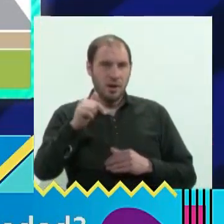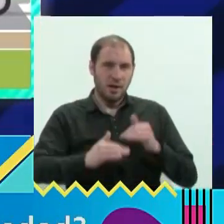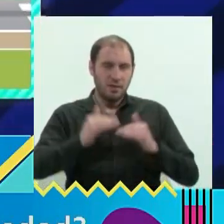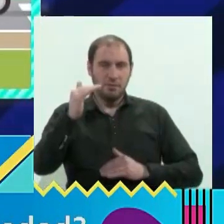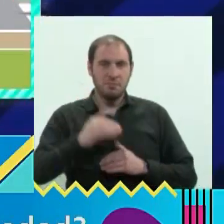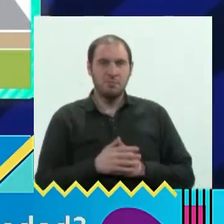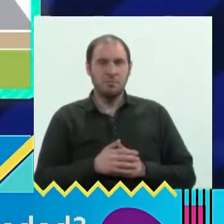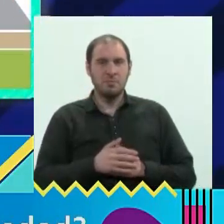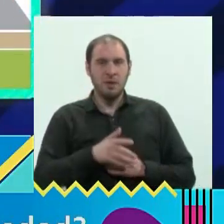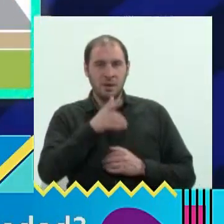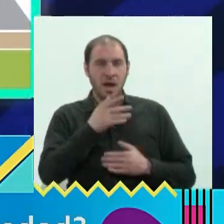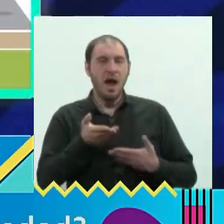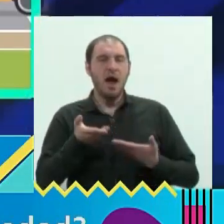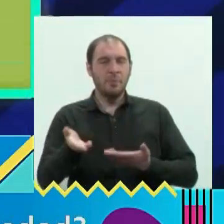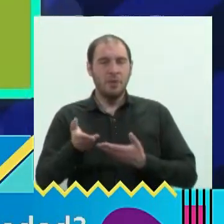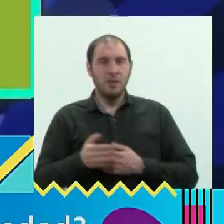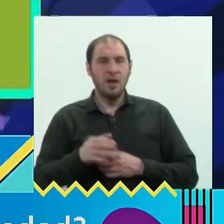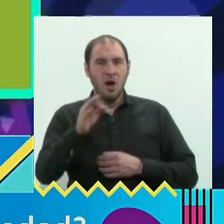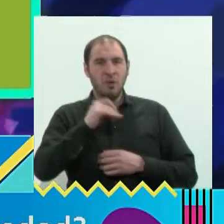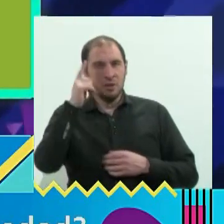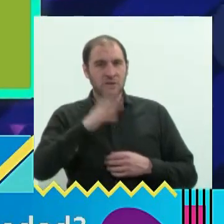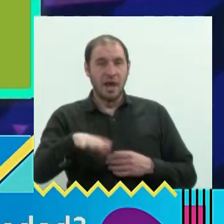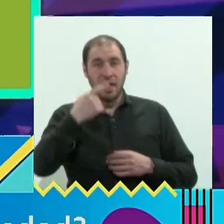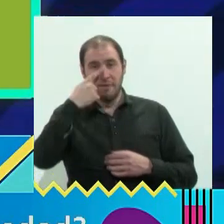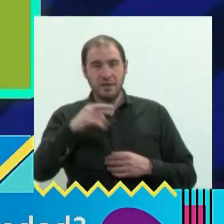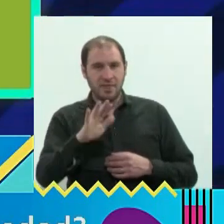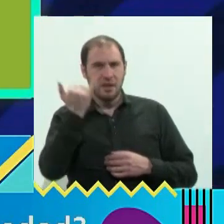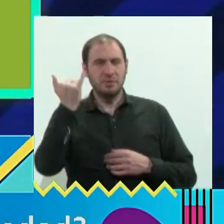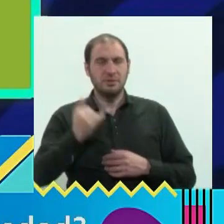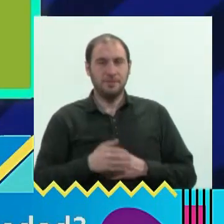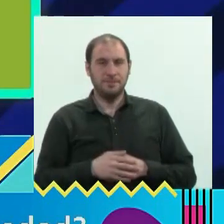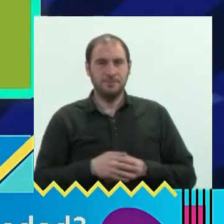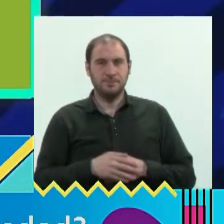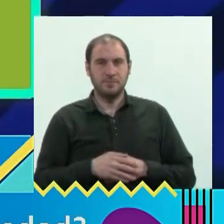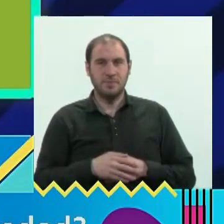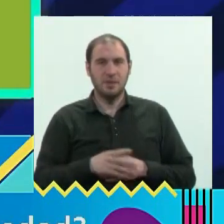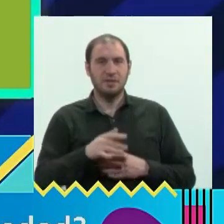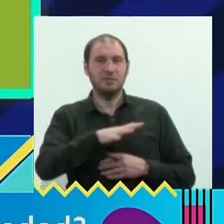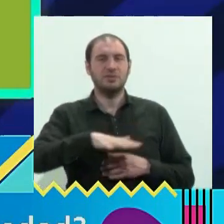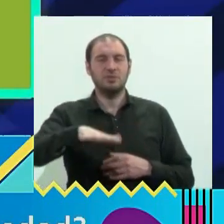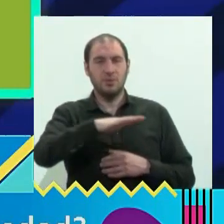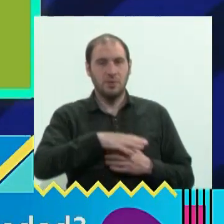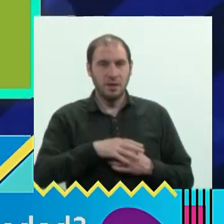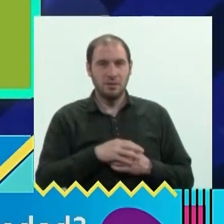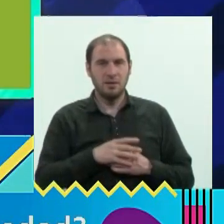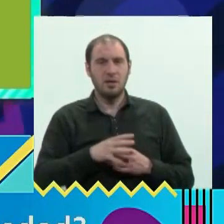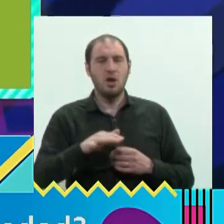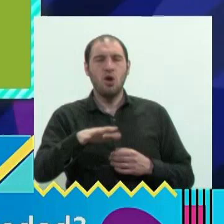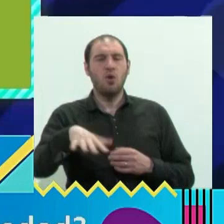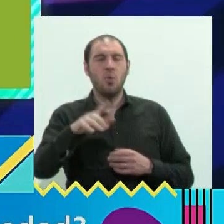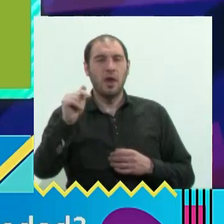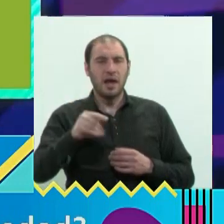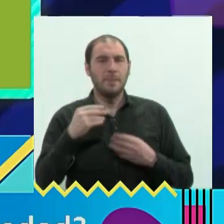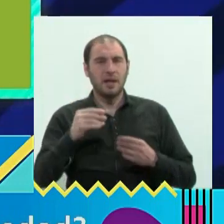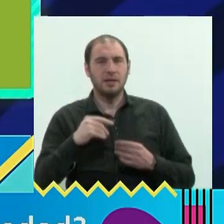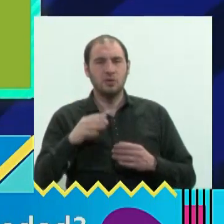creo que se le ha hecho el aporte, ¿no? Esa visión social. Y al final te das cuenta que la ciudad ha de ser un espacio básicamente para